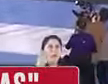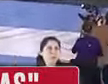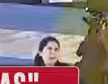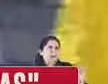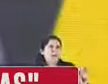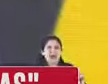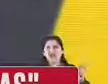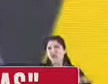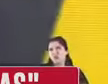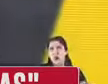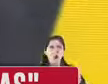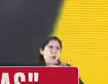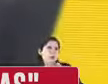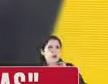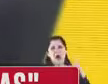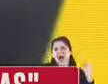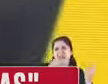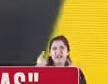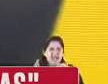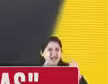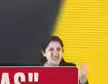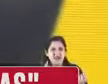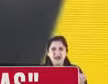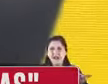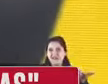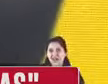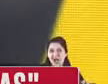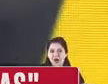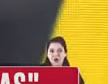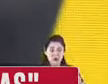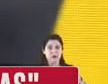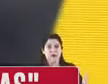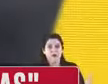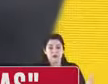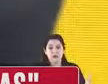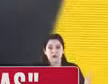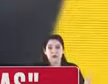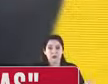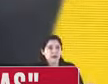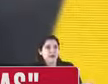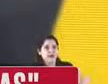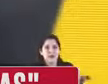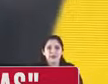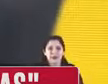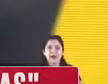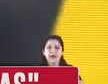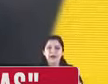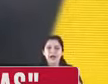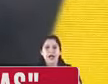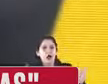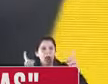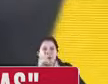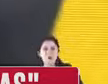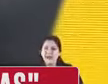esto que el otro y crítica en qué y cómo no va a ser bajo no es un problema de nuestros candidatos